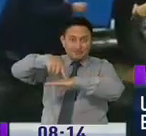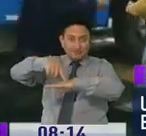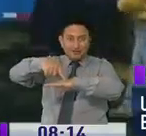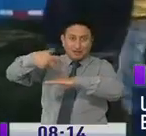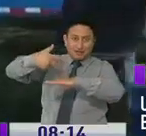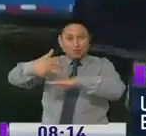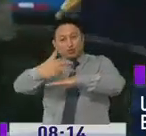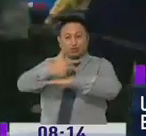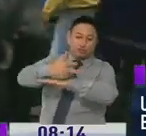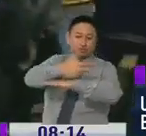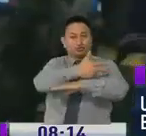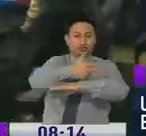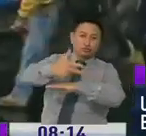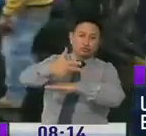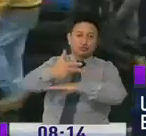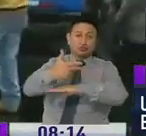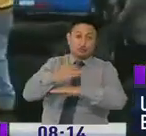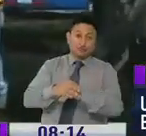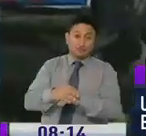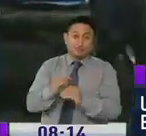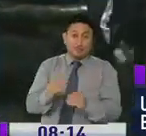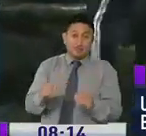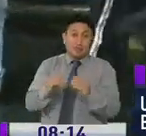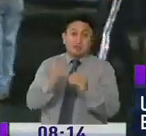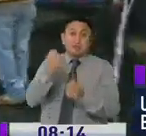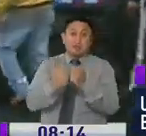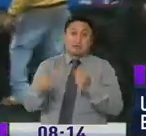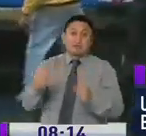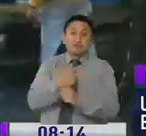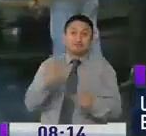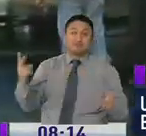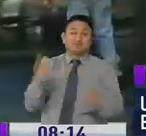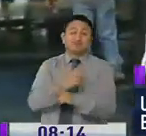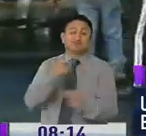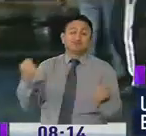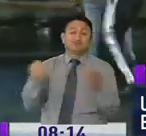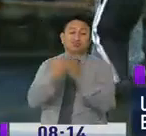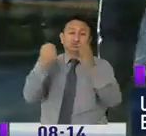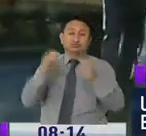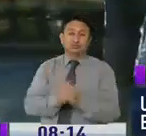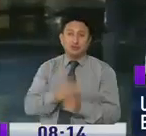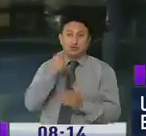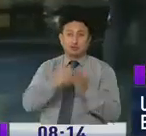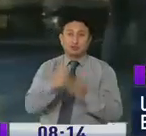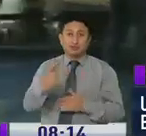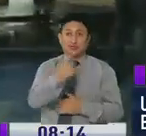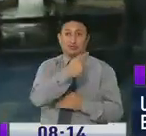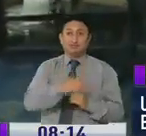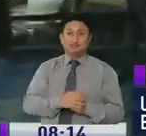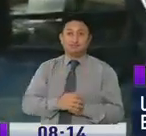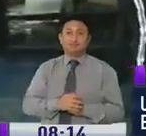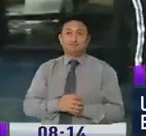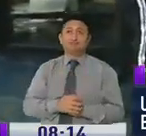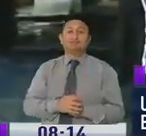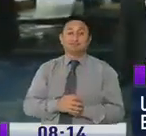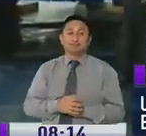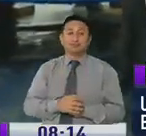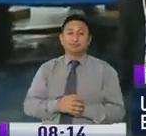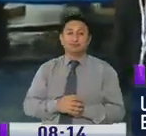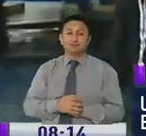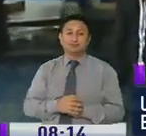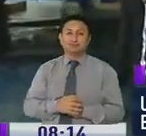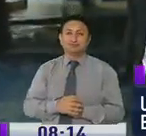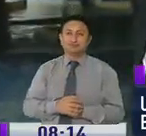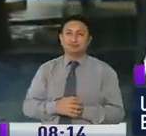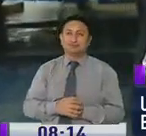que también incentiva esta posibilidad de que se produzcan accidentes como el que vemos en pantalla. Así es, Sofi, lo que nosotros pedimos